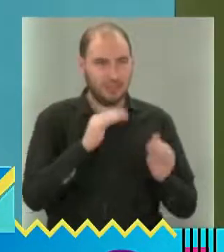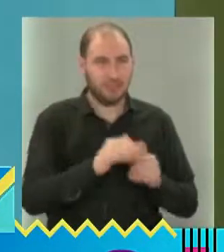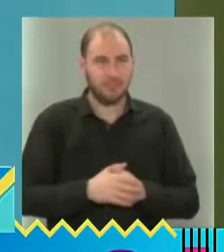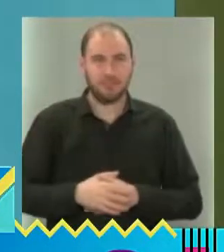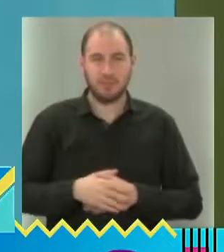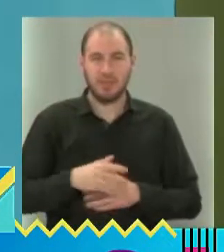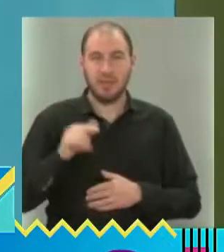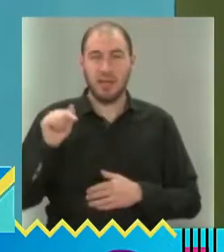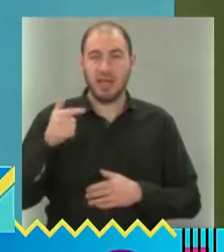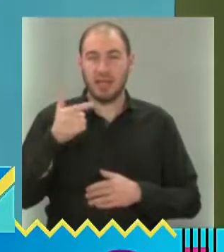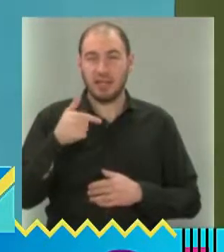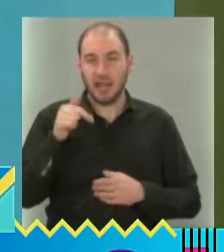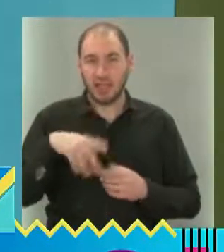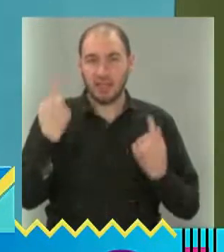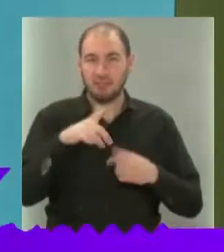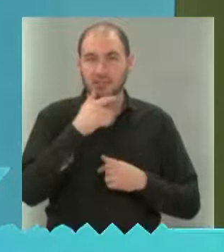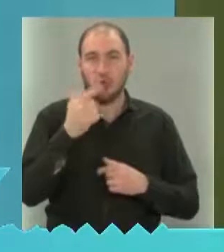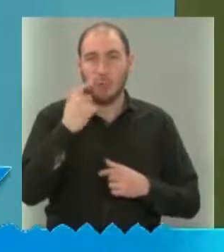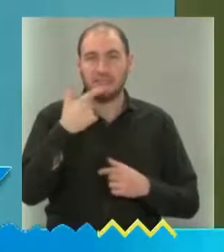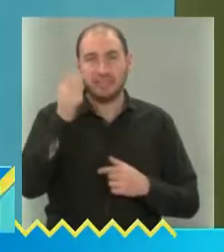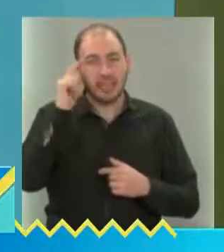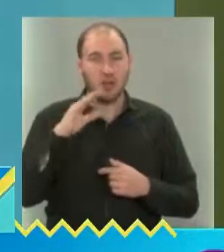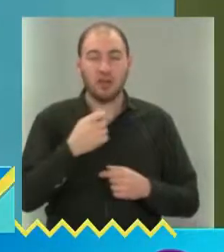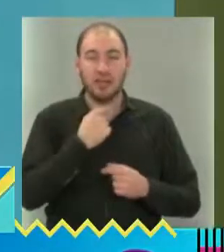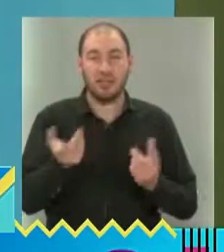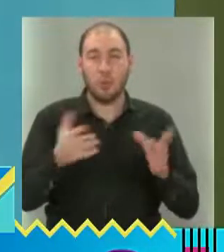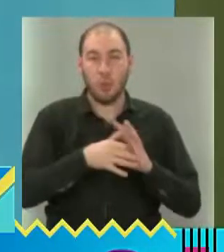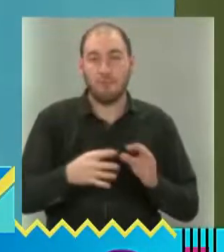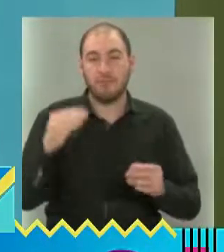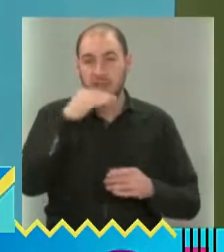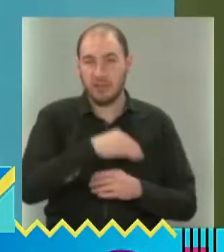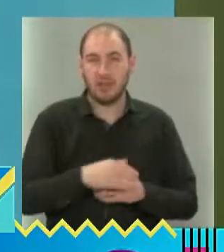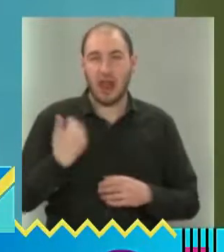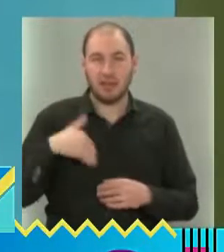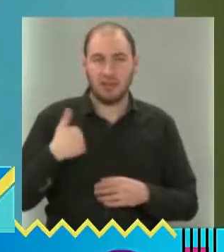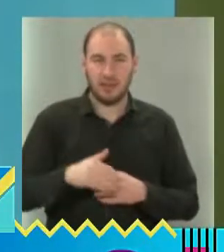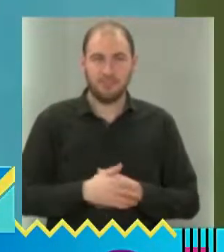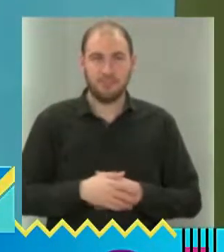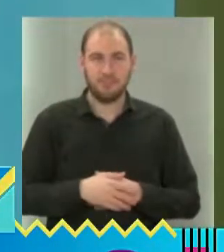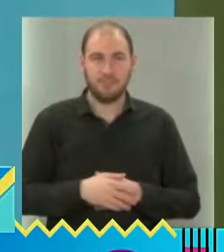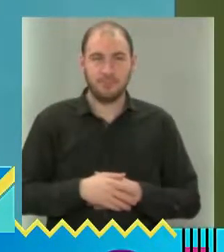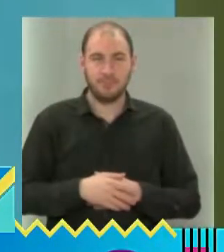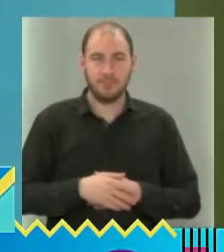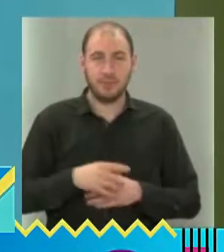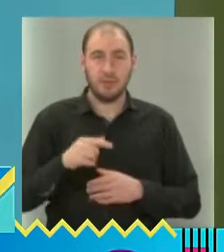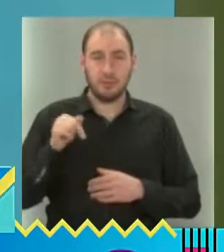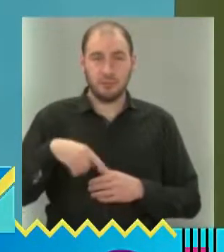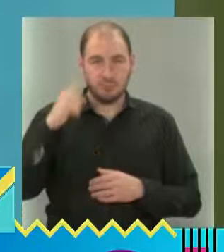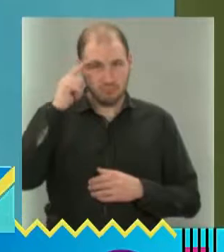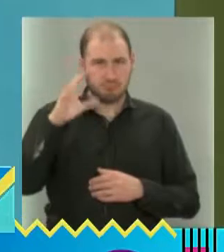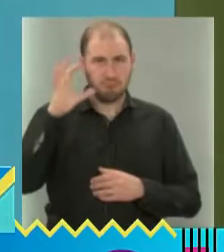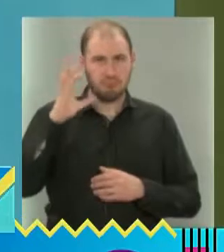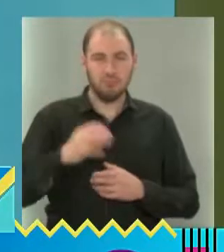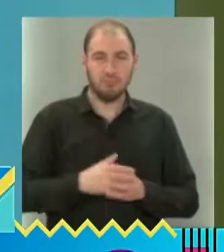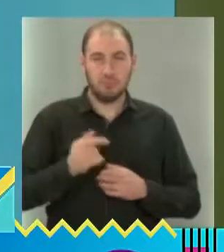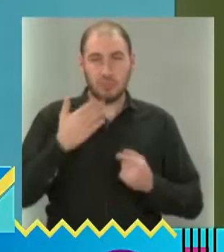luego. Pasaba entonces por Distintos Parecidos Sergio Villanueva, gerente de la Unión Vitivinícola de Argentina. Quería quedarme con